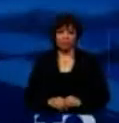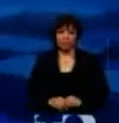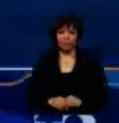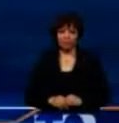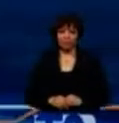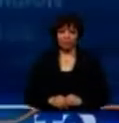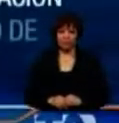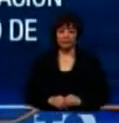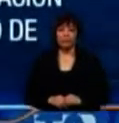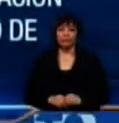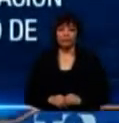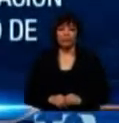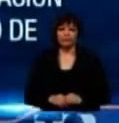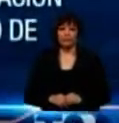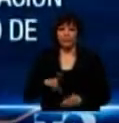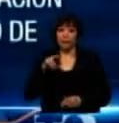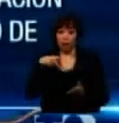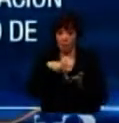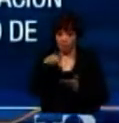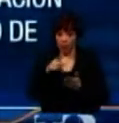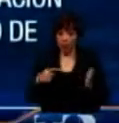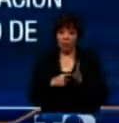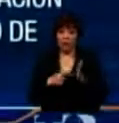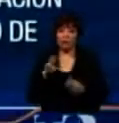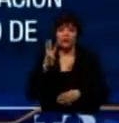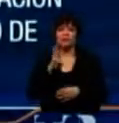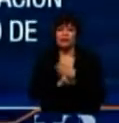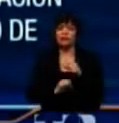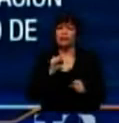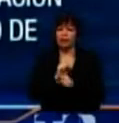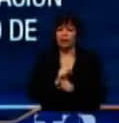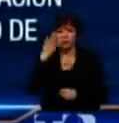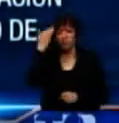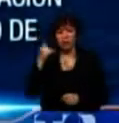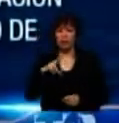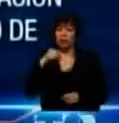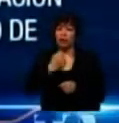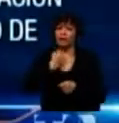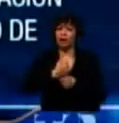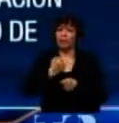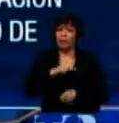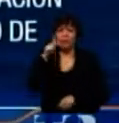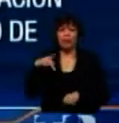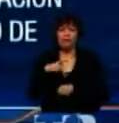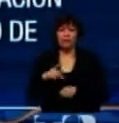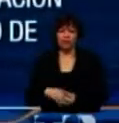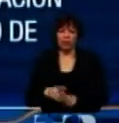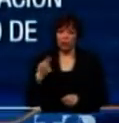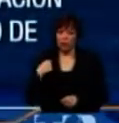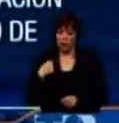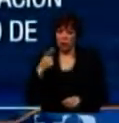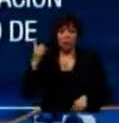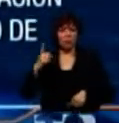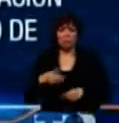al no ser sujeto de retención de impuestos desde hace seis años por no mantener ejercicio profesional alguno estoy exento de